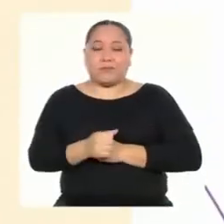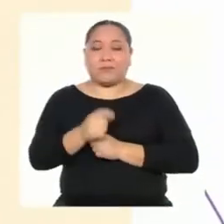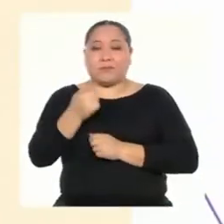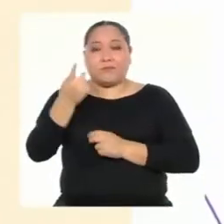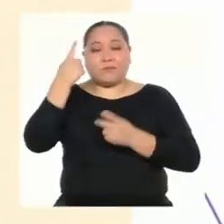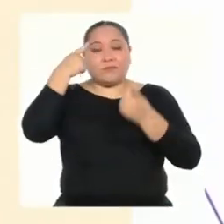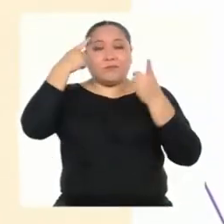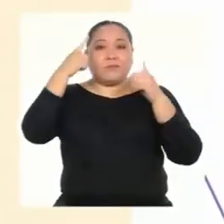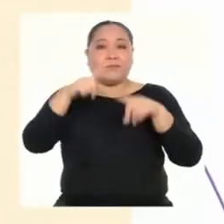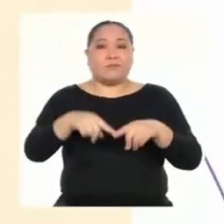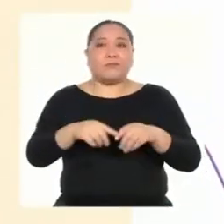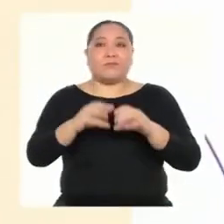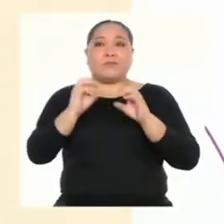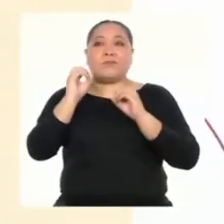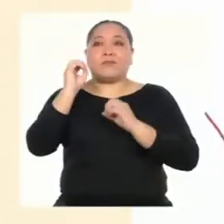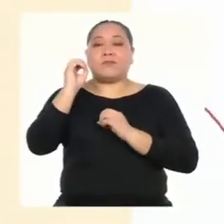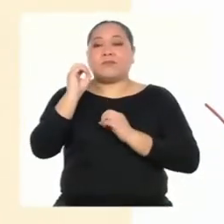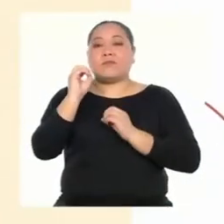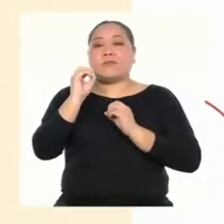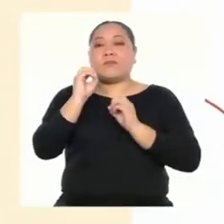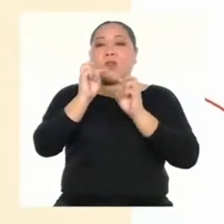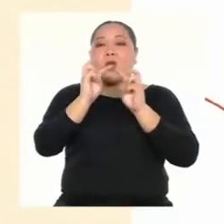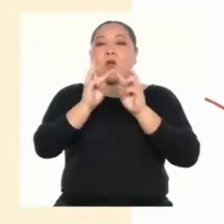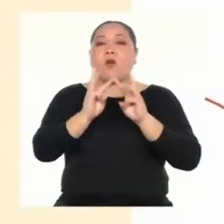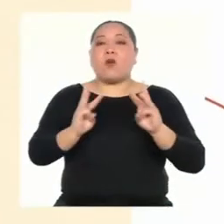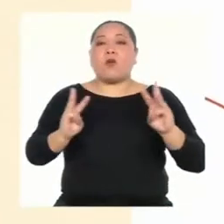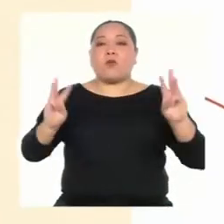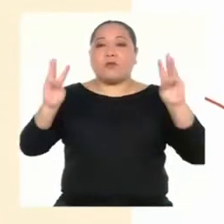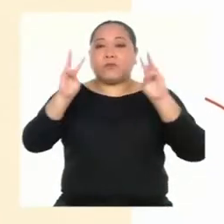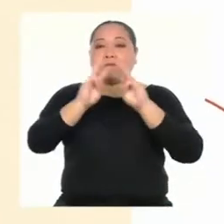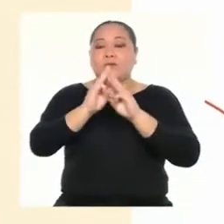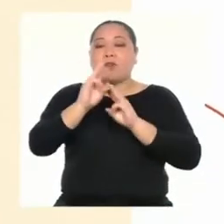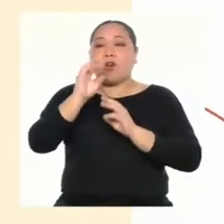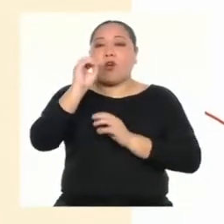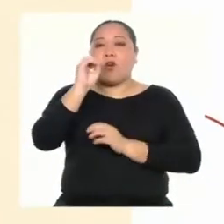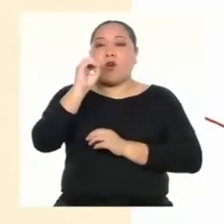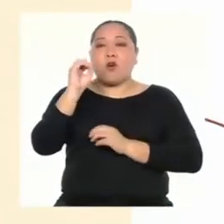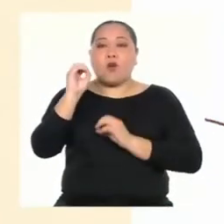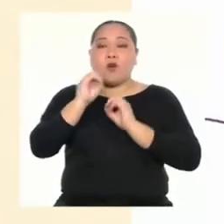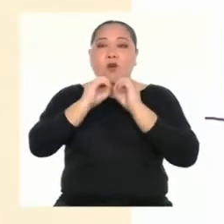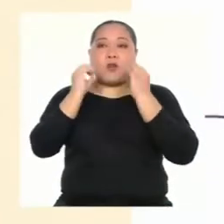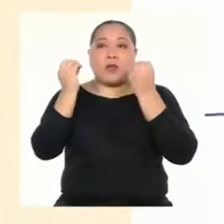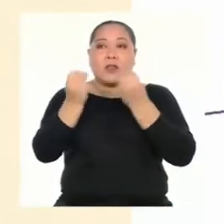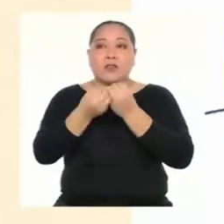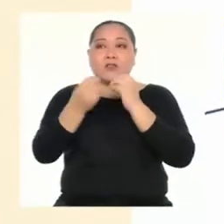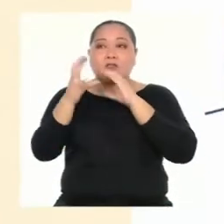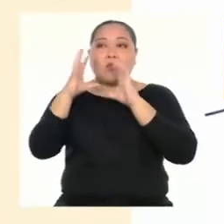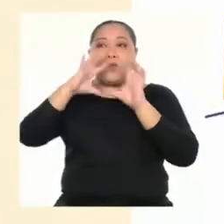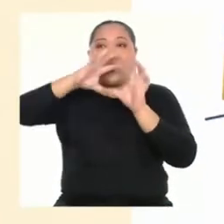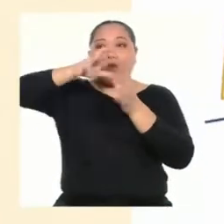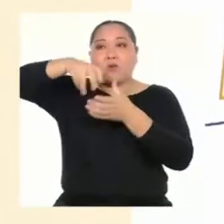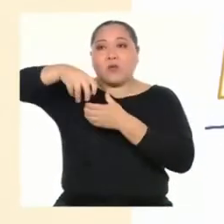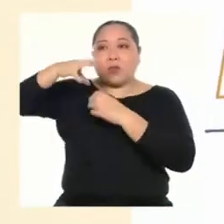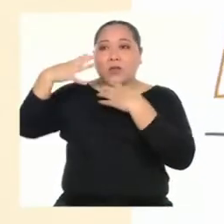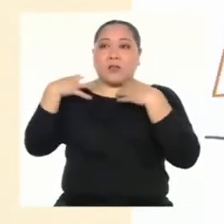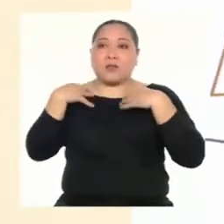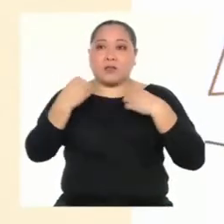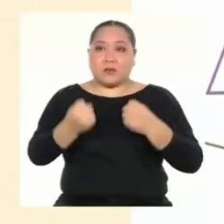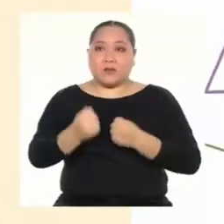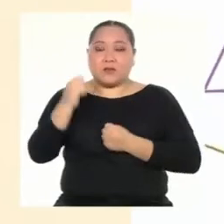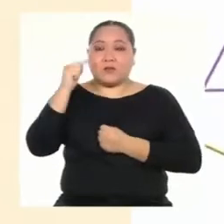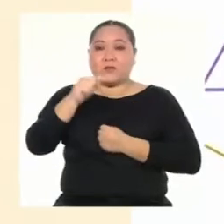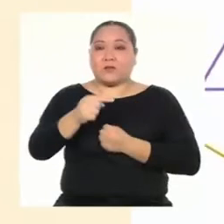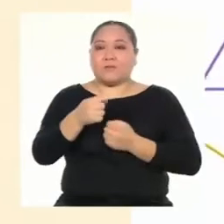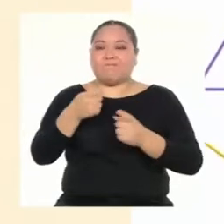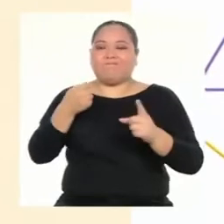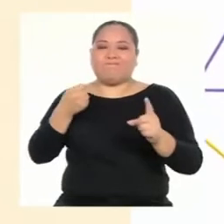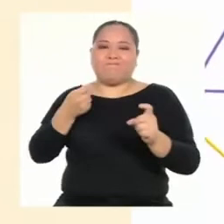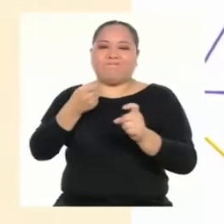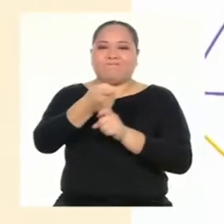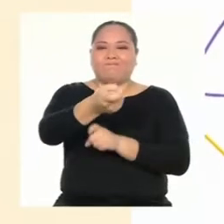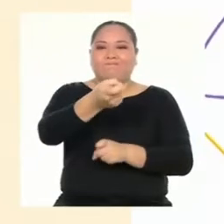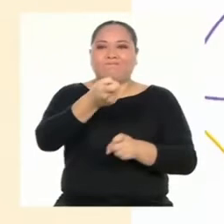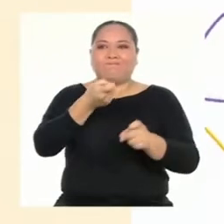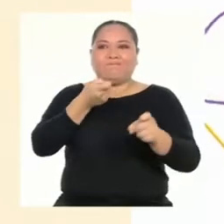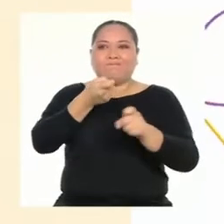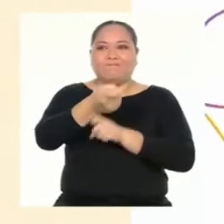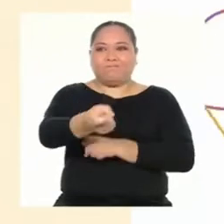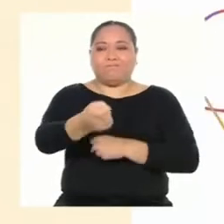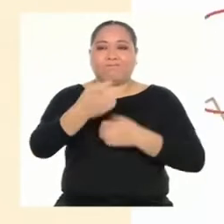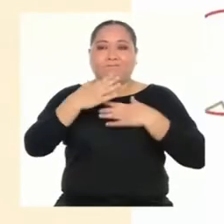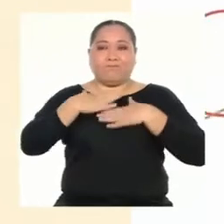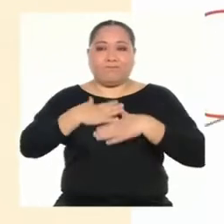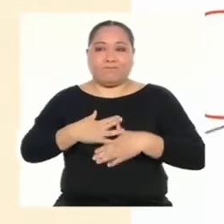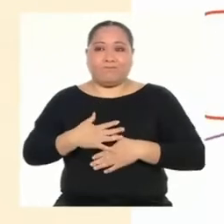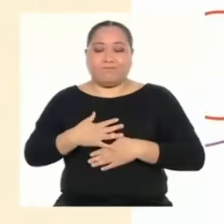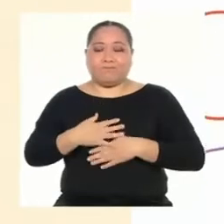con la Organización Mundial de la Salud, la violencia es el uso intencional de la fuerza física, amenazas contra uno